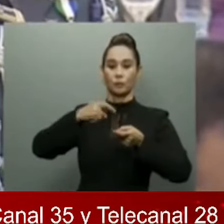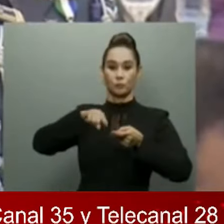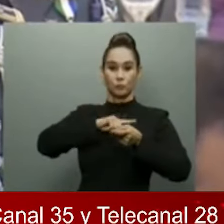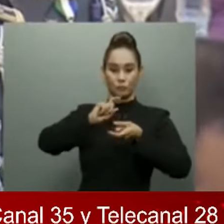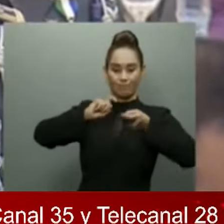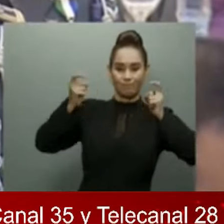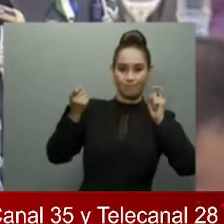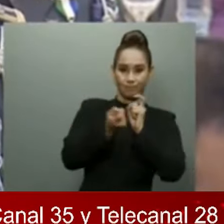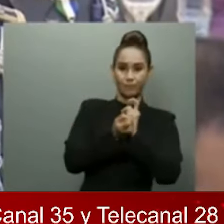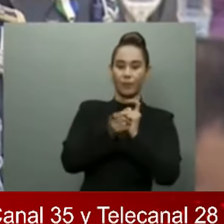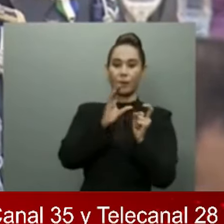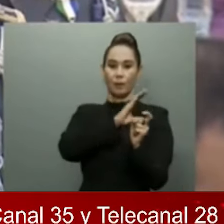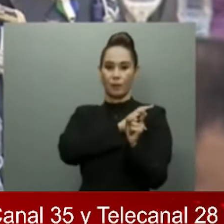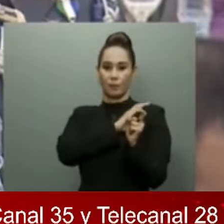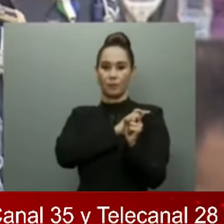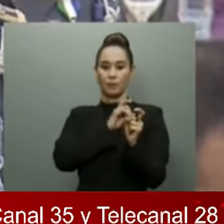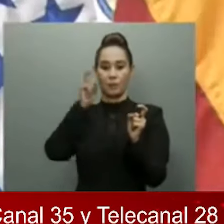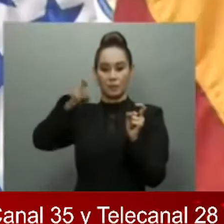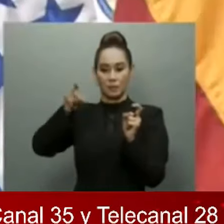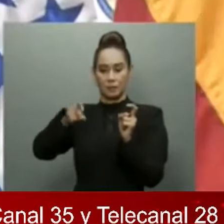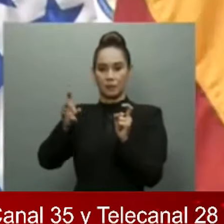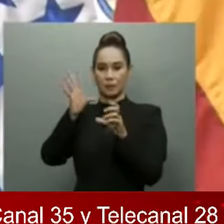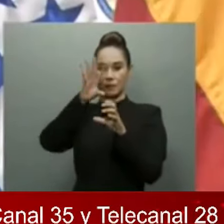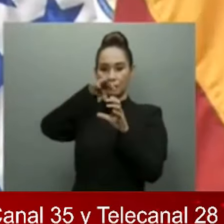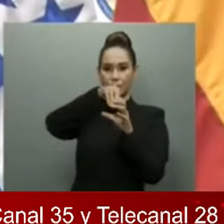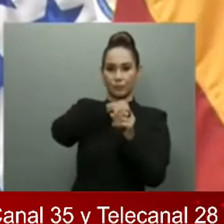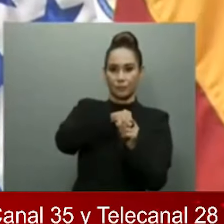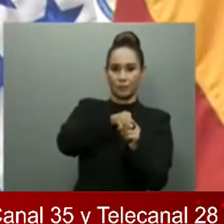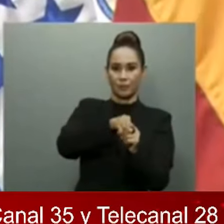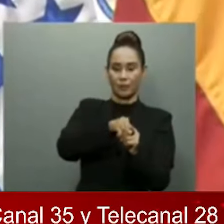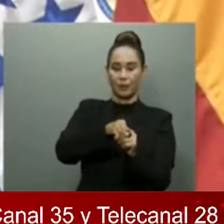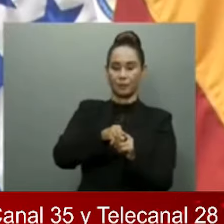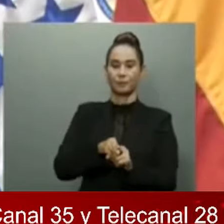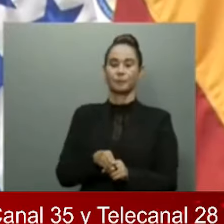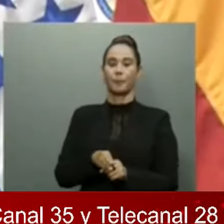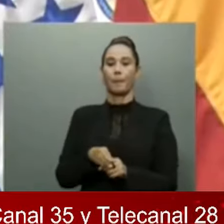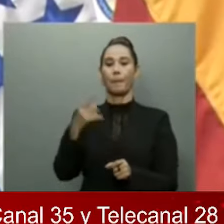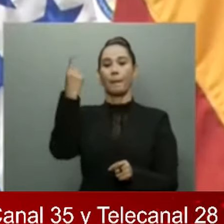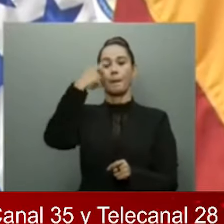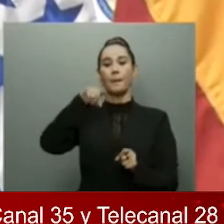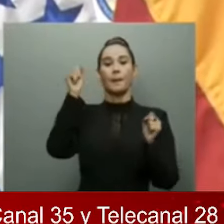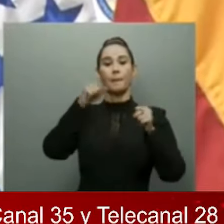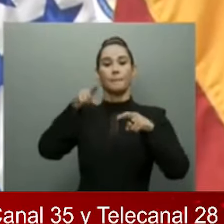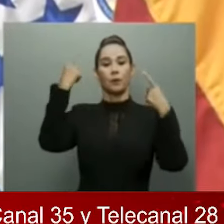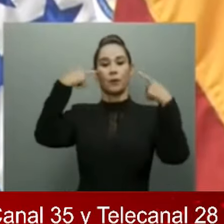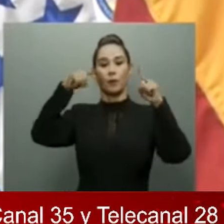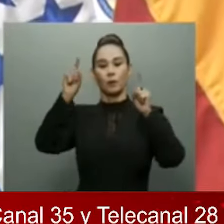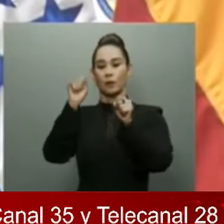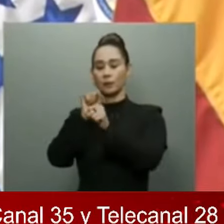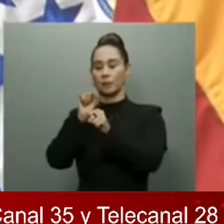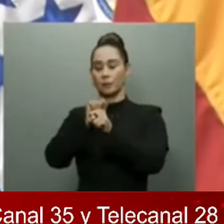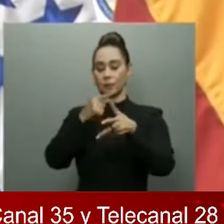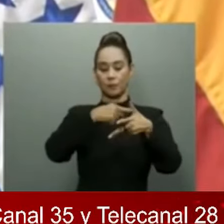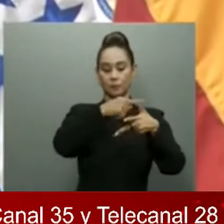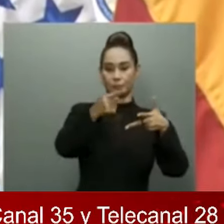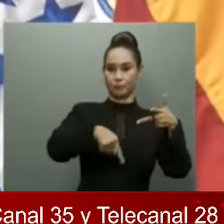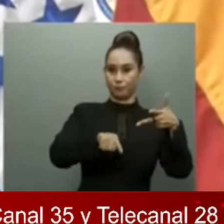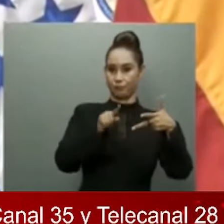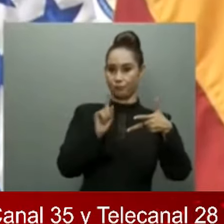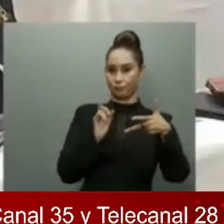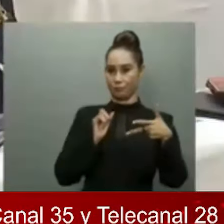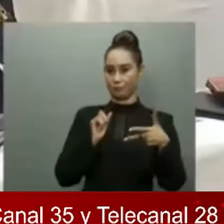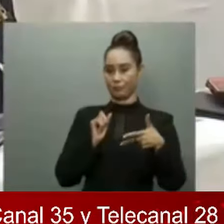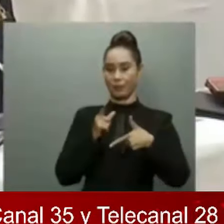y debe ser integral. Para lograrlo estamos trabajando en tres ejes. El primero